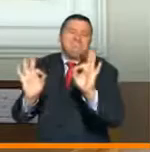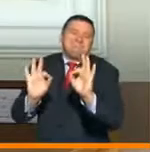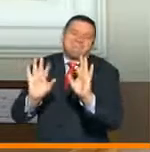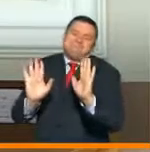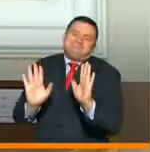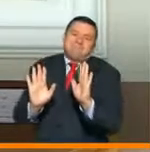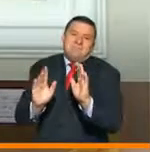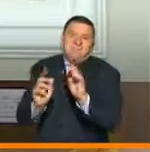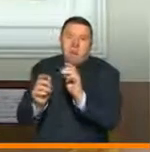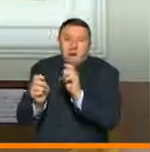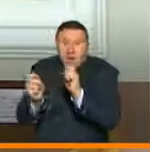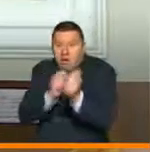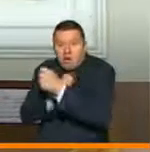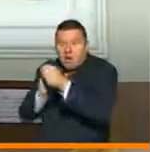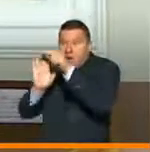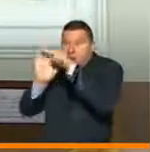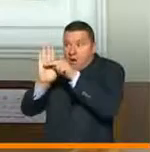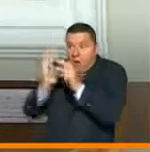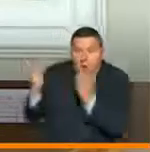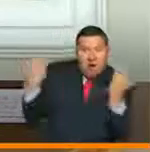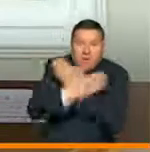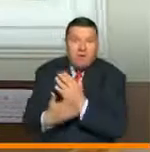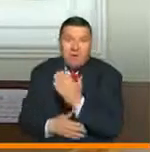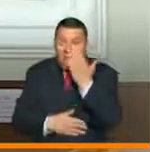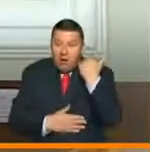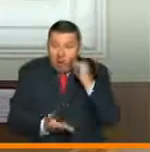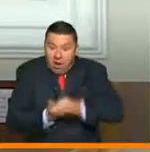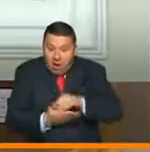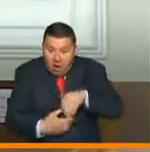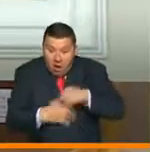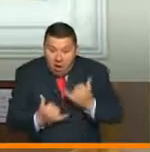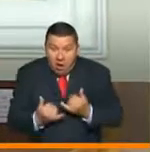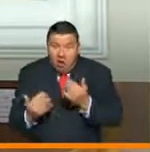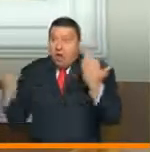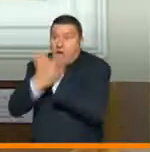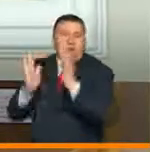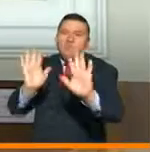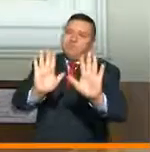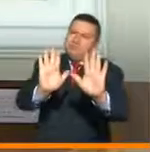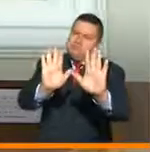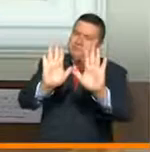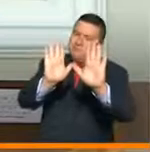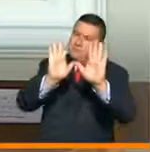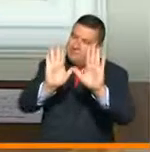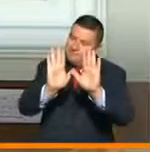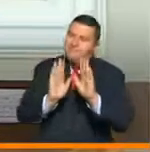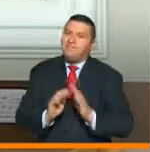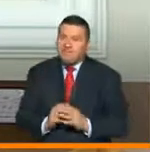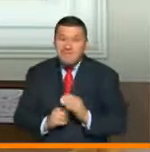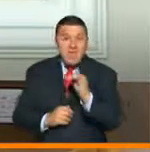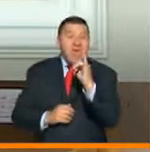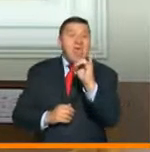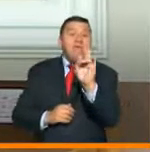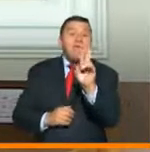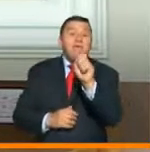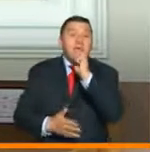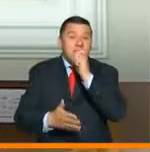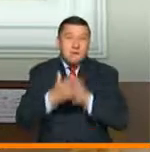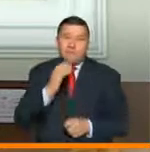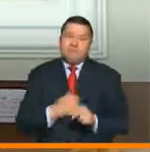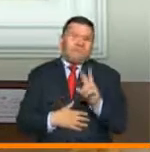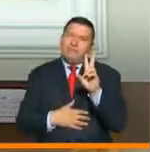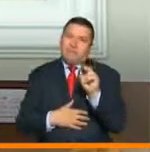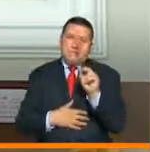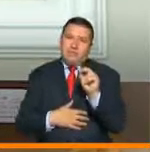cambiar las reglas de juego actuales en el país eso quiere decir que en materia de iva no va